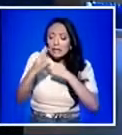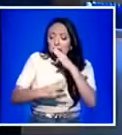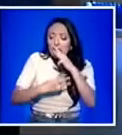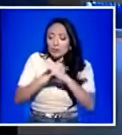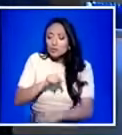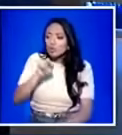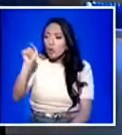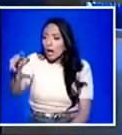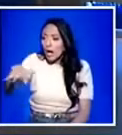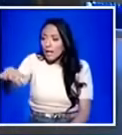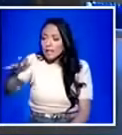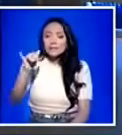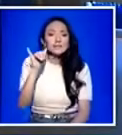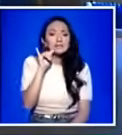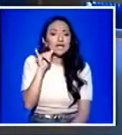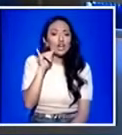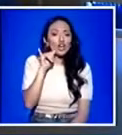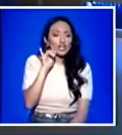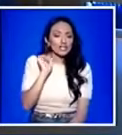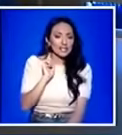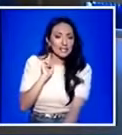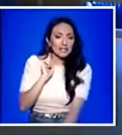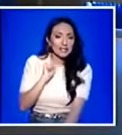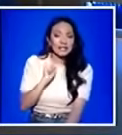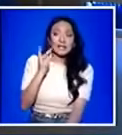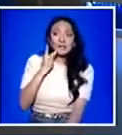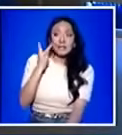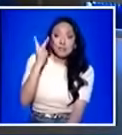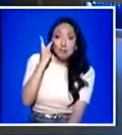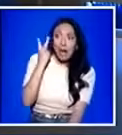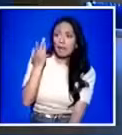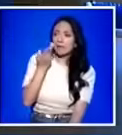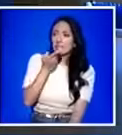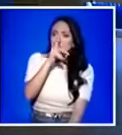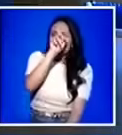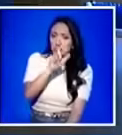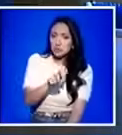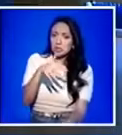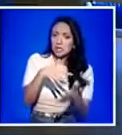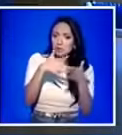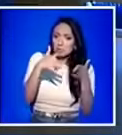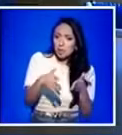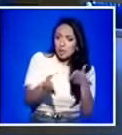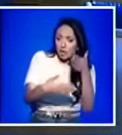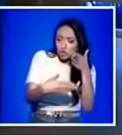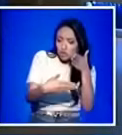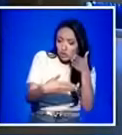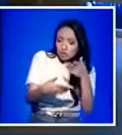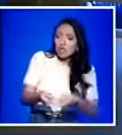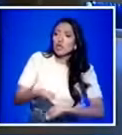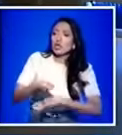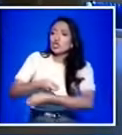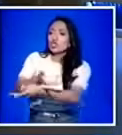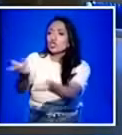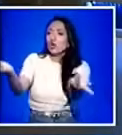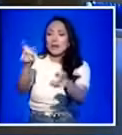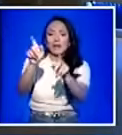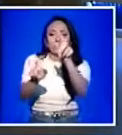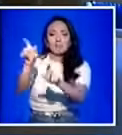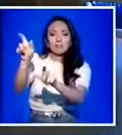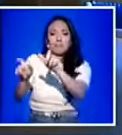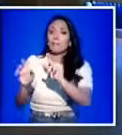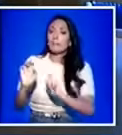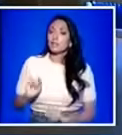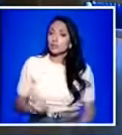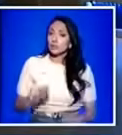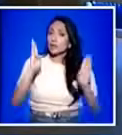Estudiantes, profesores y también padres de familia ofrecieron a centenares de personas este delicioso plato de la temporada de Semana Santa y